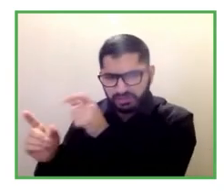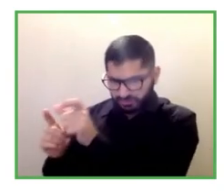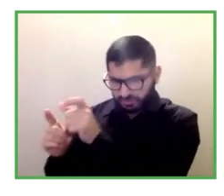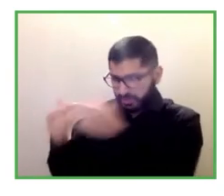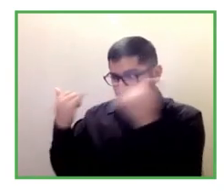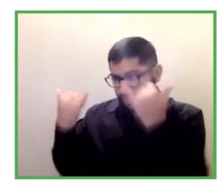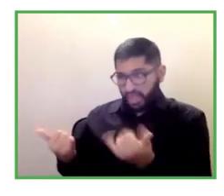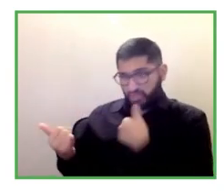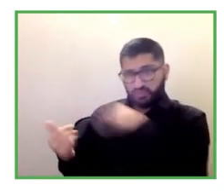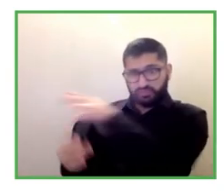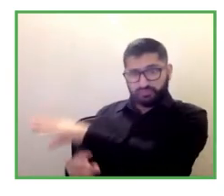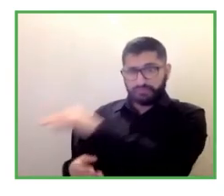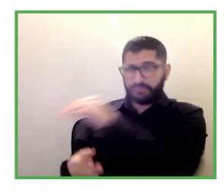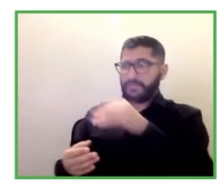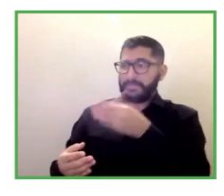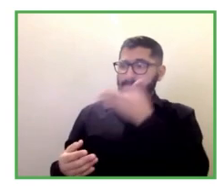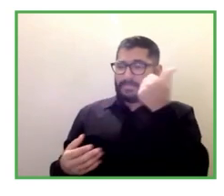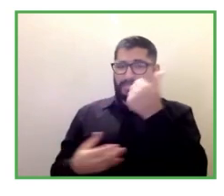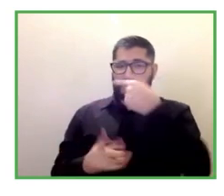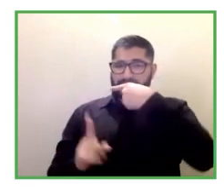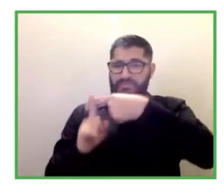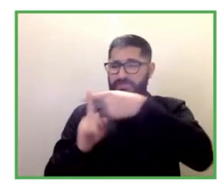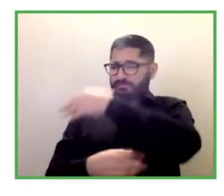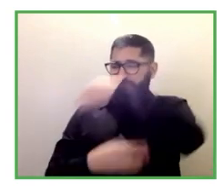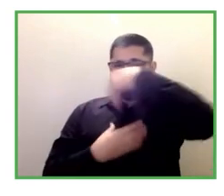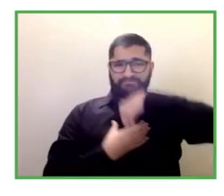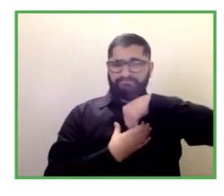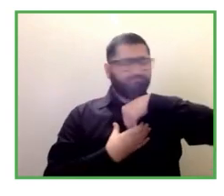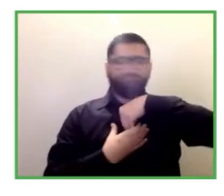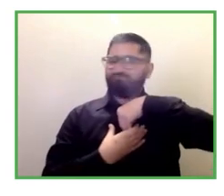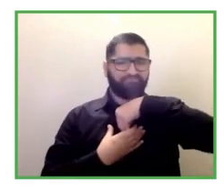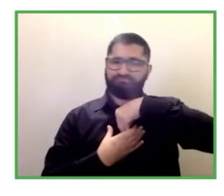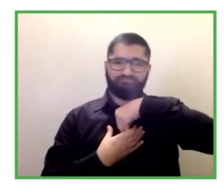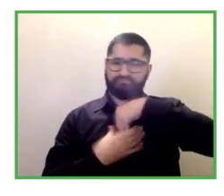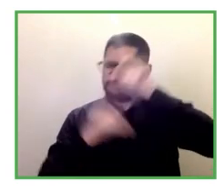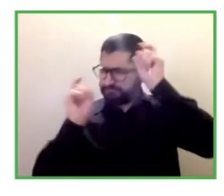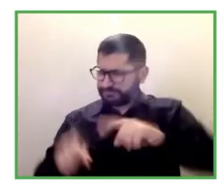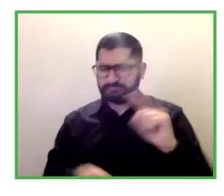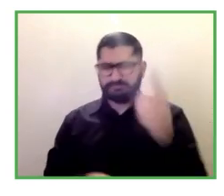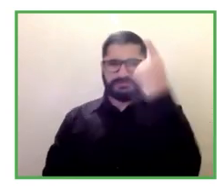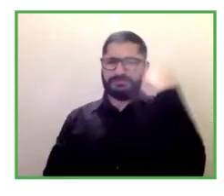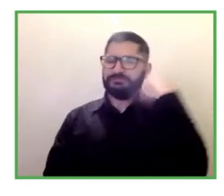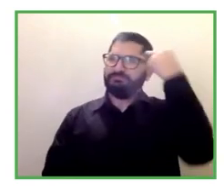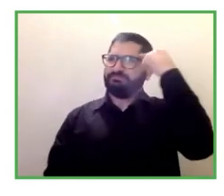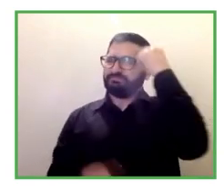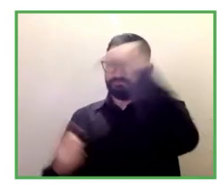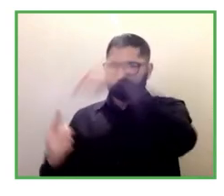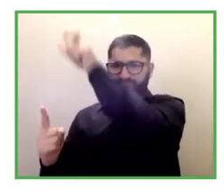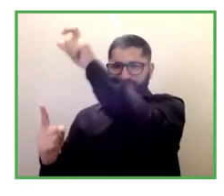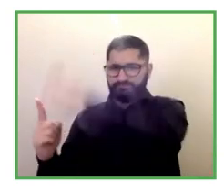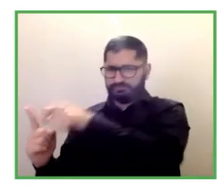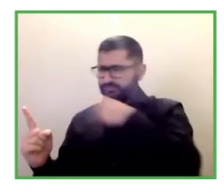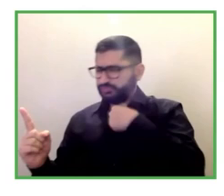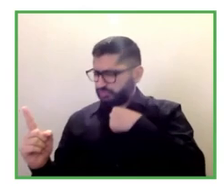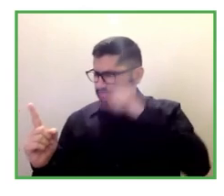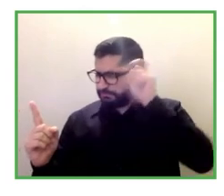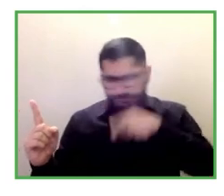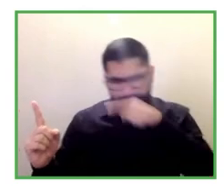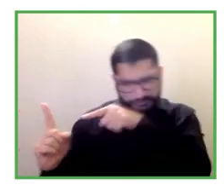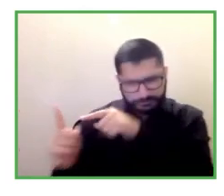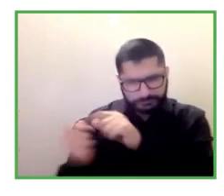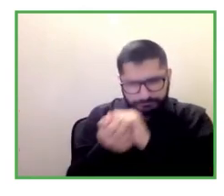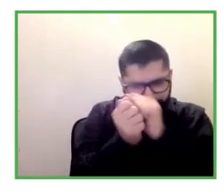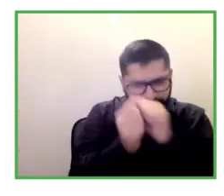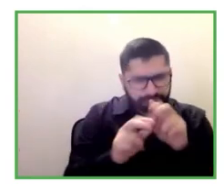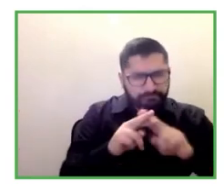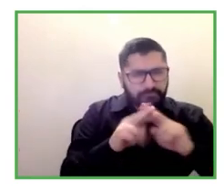realmente podemos hacer con esta persona y no es necesario estar preguntando las especificidades de cada una de las discapacidades porque